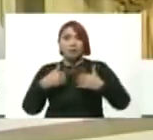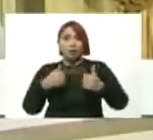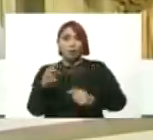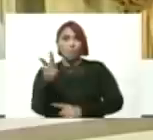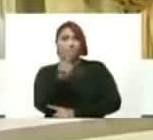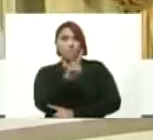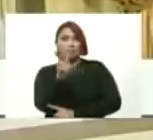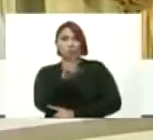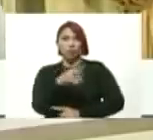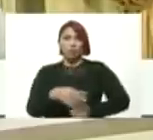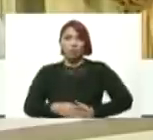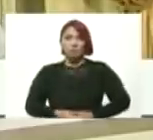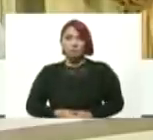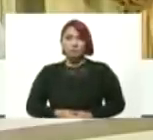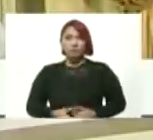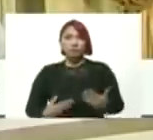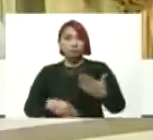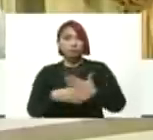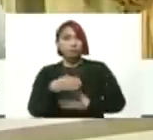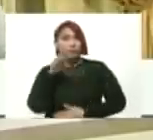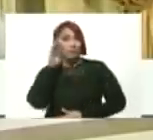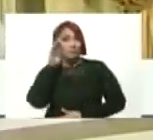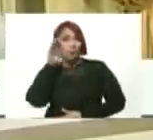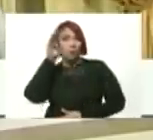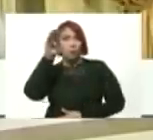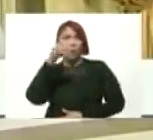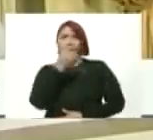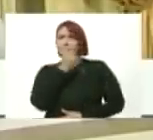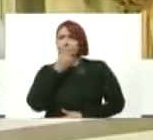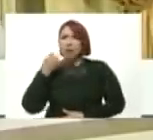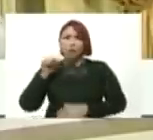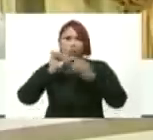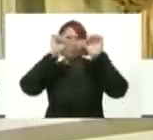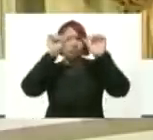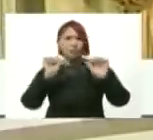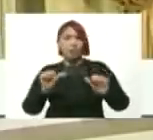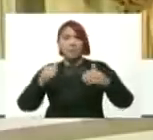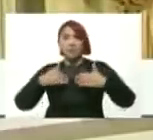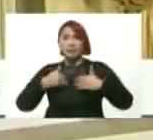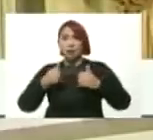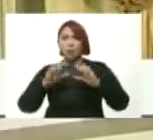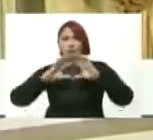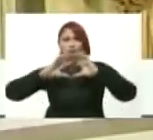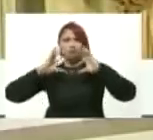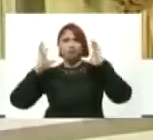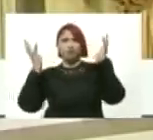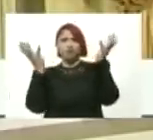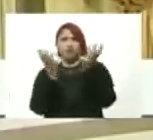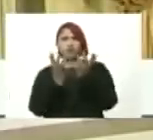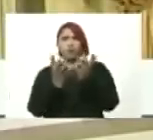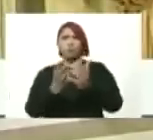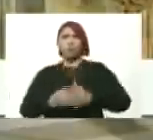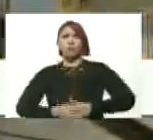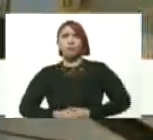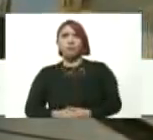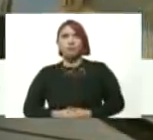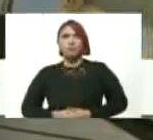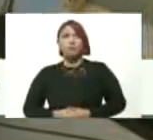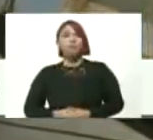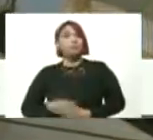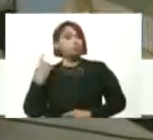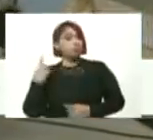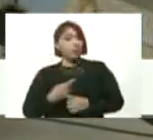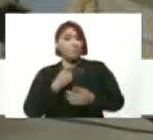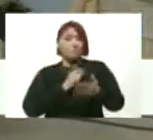venezuela que va a ser en el futuro el mejor sistema de salud del mundo entero anótenlo